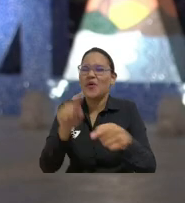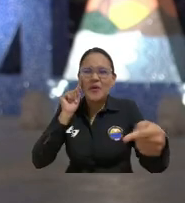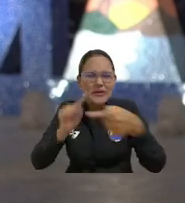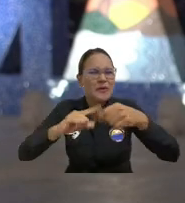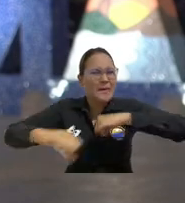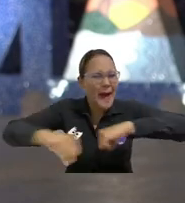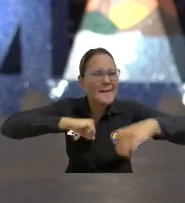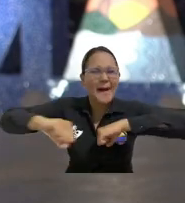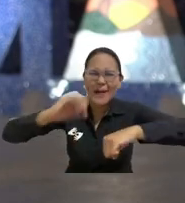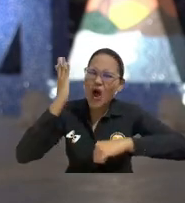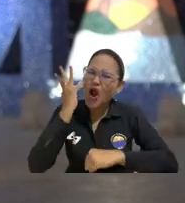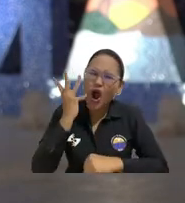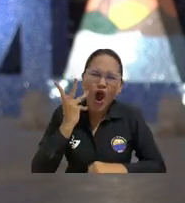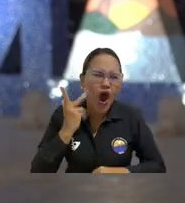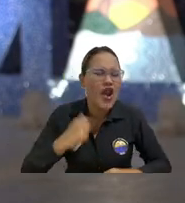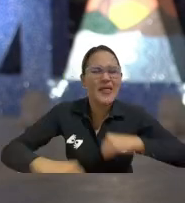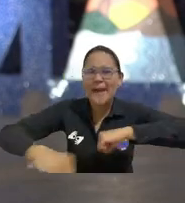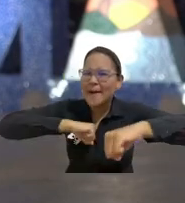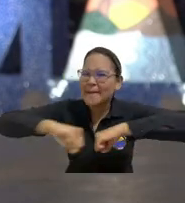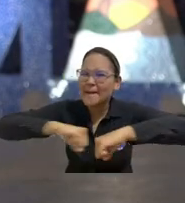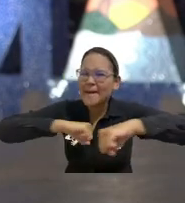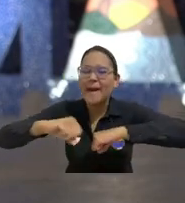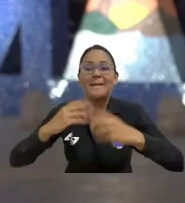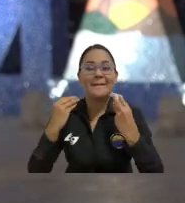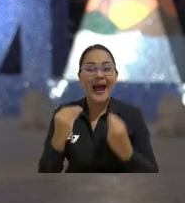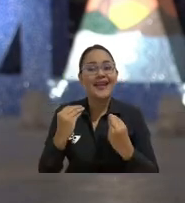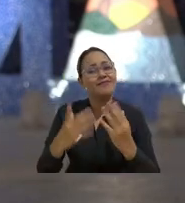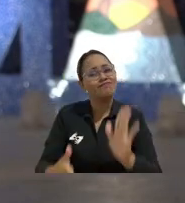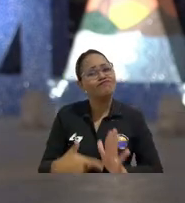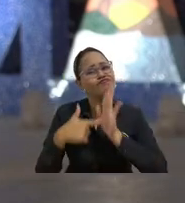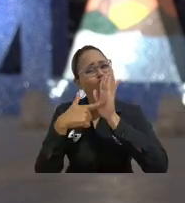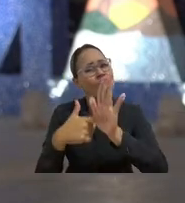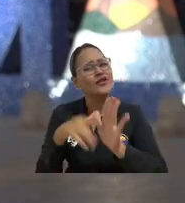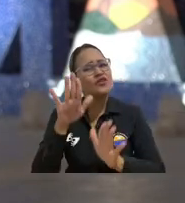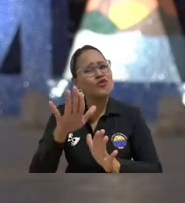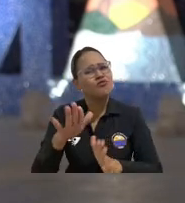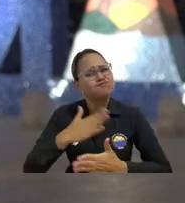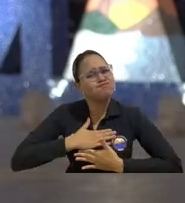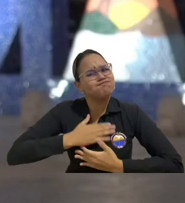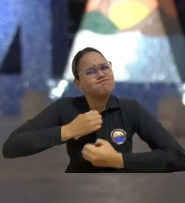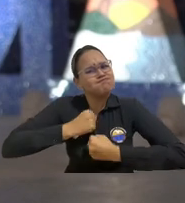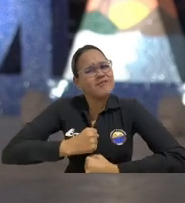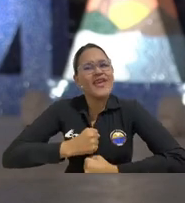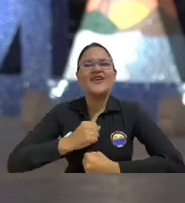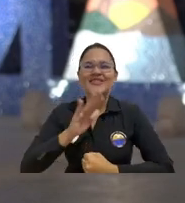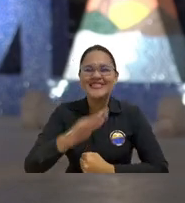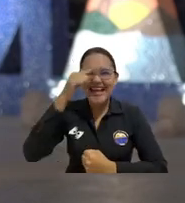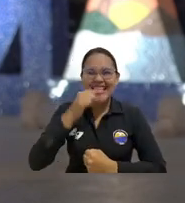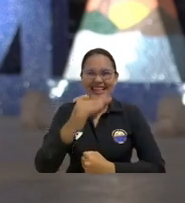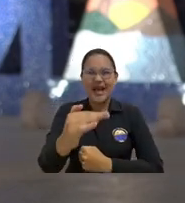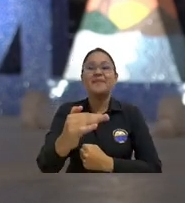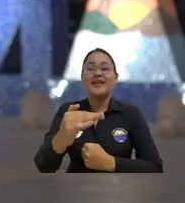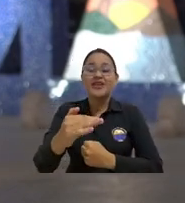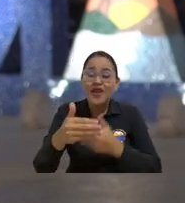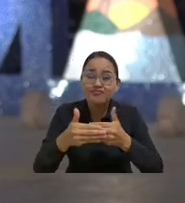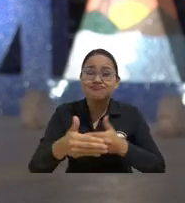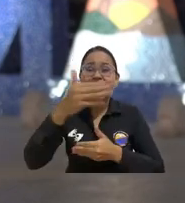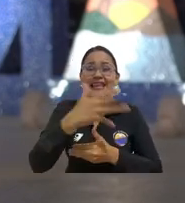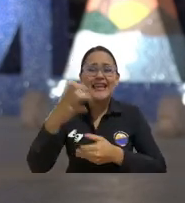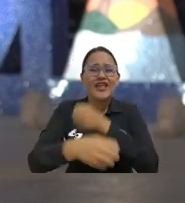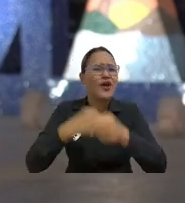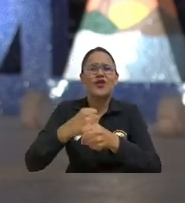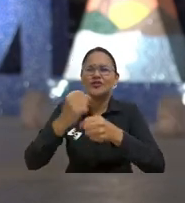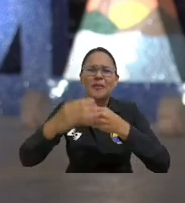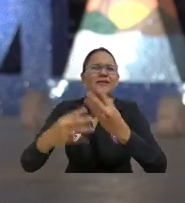querida, construyéndola día a día, para que enriquezcamos y dejamos un legado de ese patrimonio que recibimos y que lo entregamos, no para